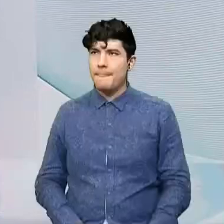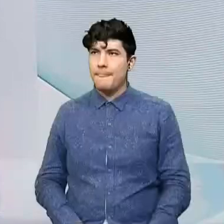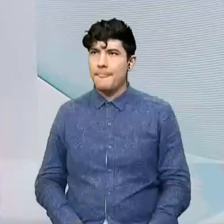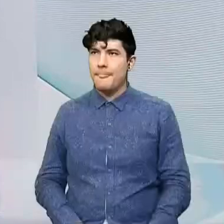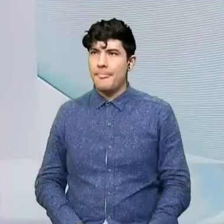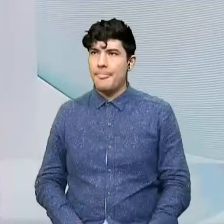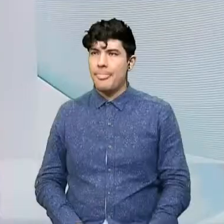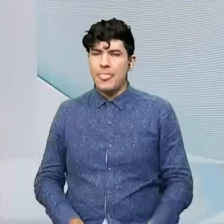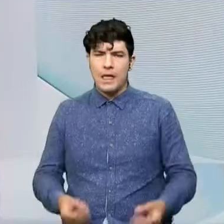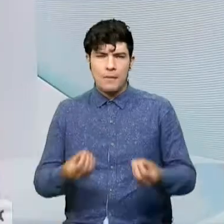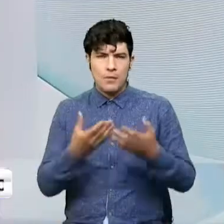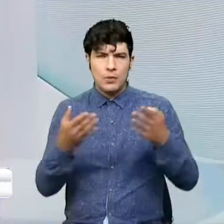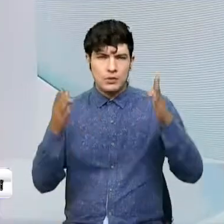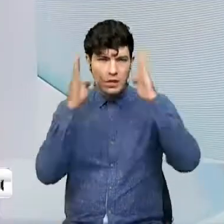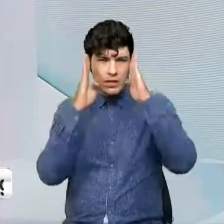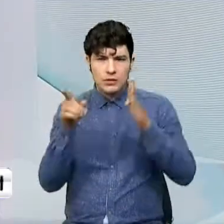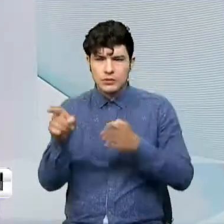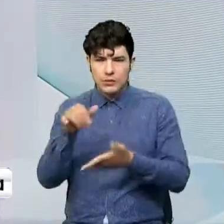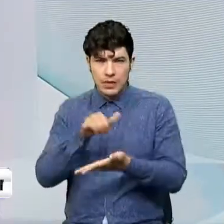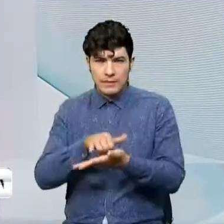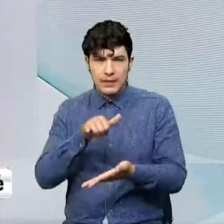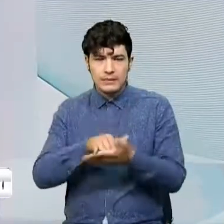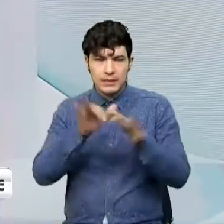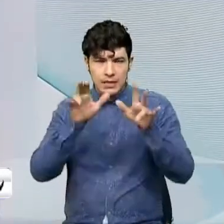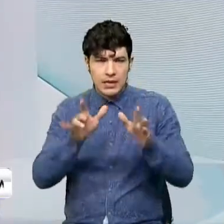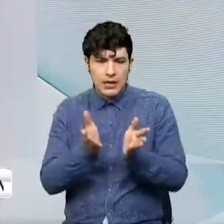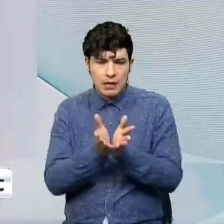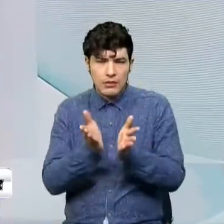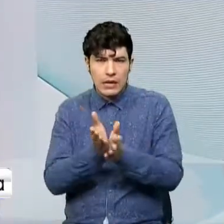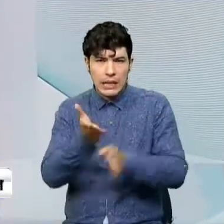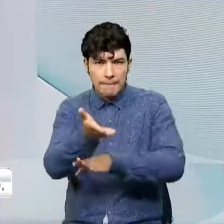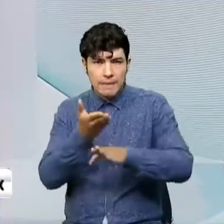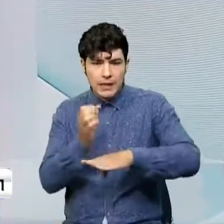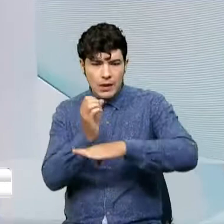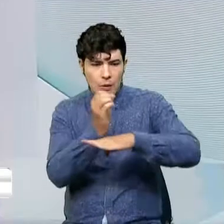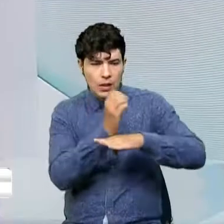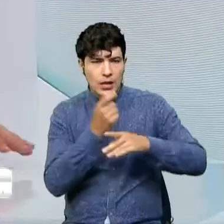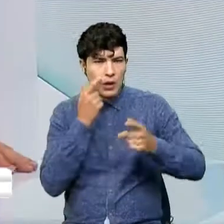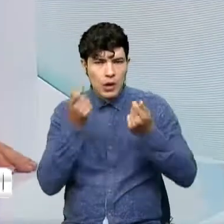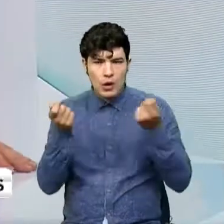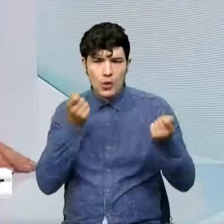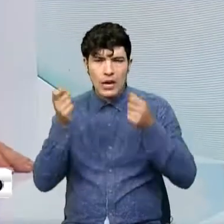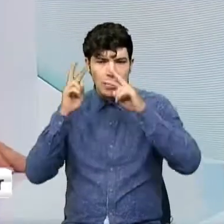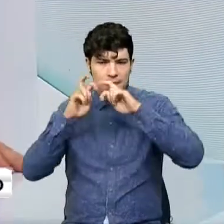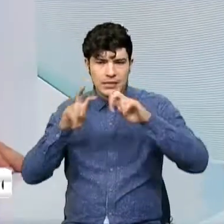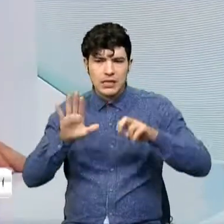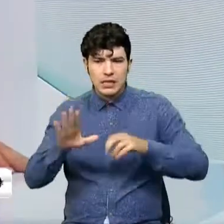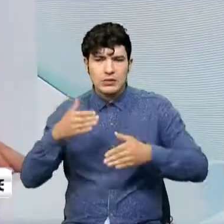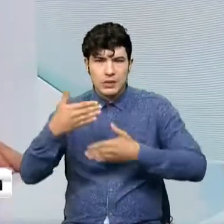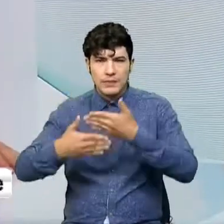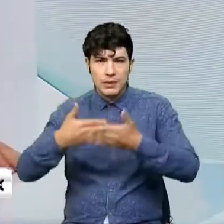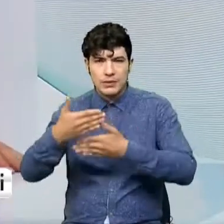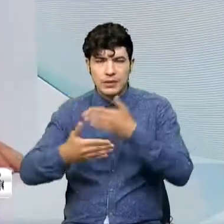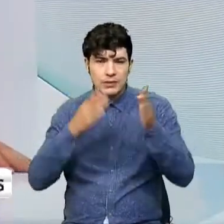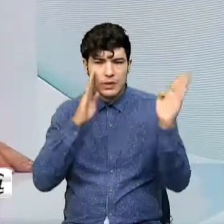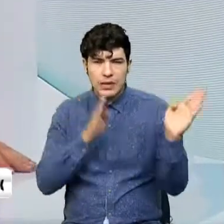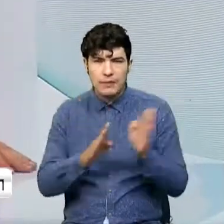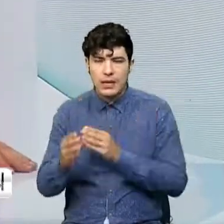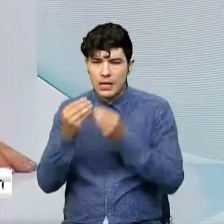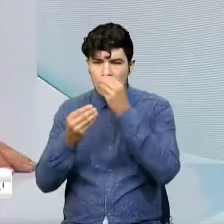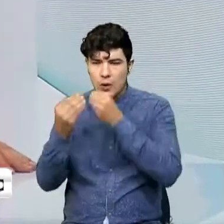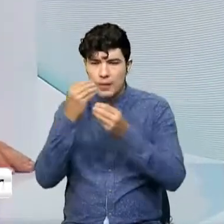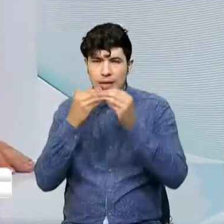Mucha atención que la misma secretaria de Educación del departamento pidió a los órganos de control investigar el proceso de licitación del plan de alimentación